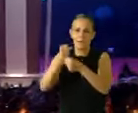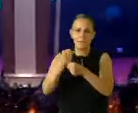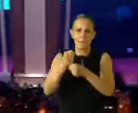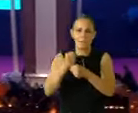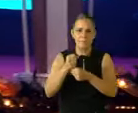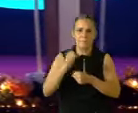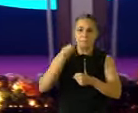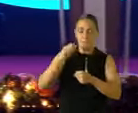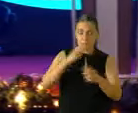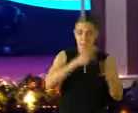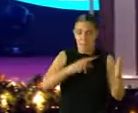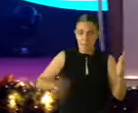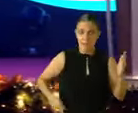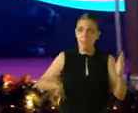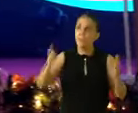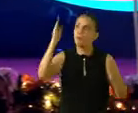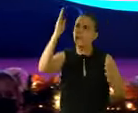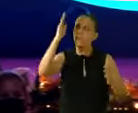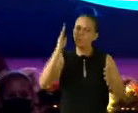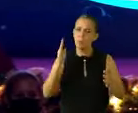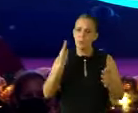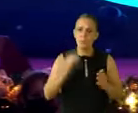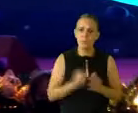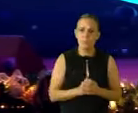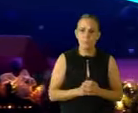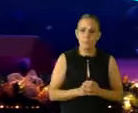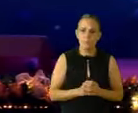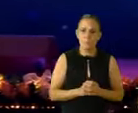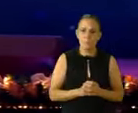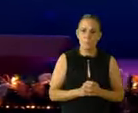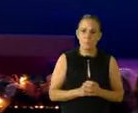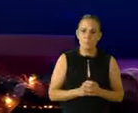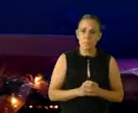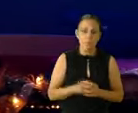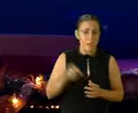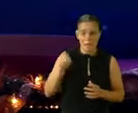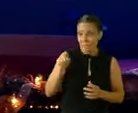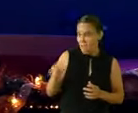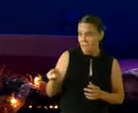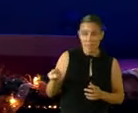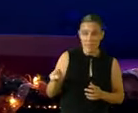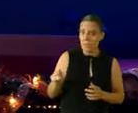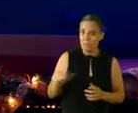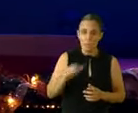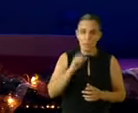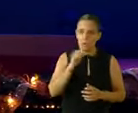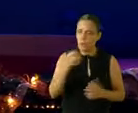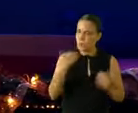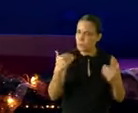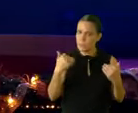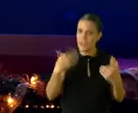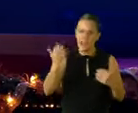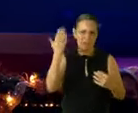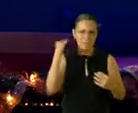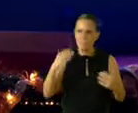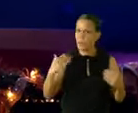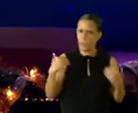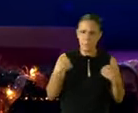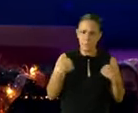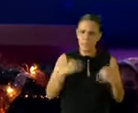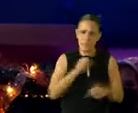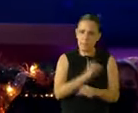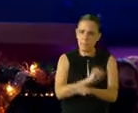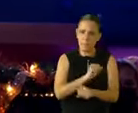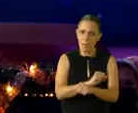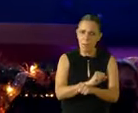era el diezmo. Y hoy por hoy ella me dice que no tenía trabajo. Hoy tiene una empresa. Hoy sus hijos, su